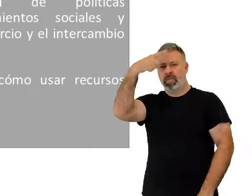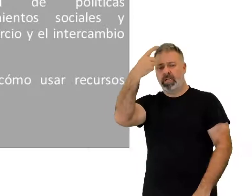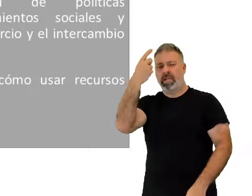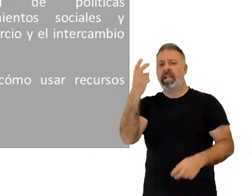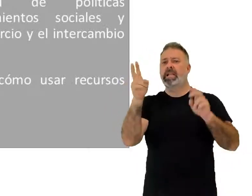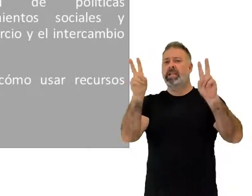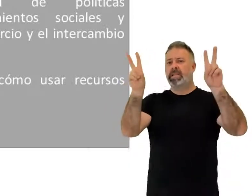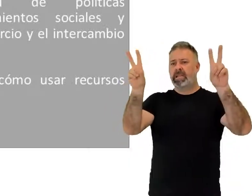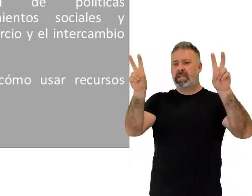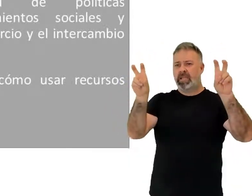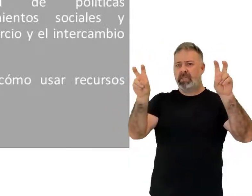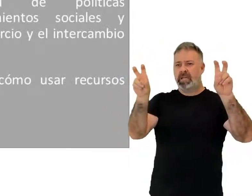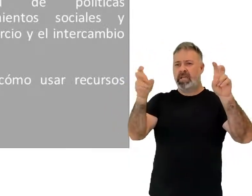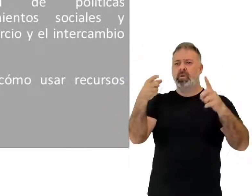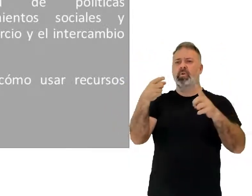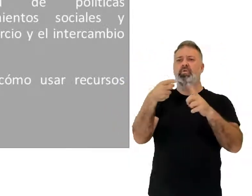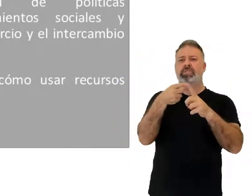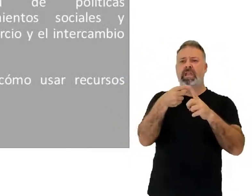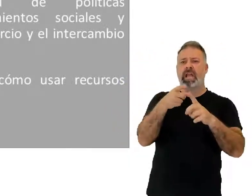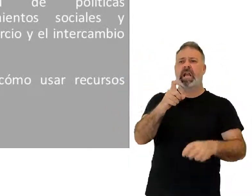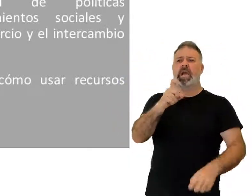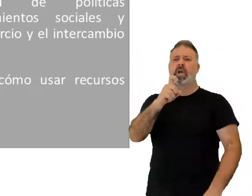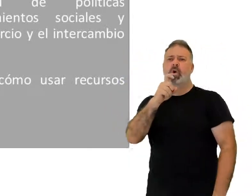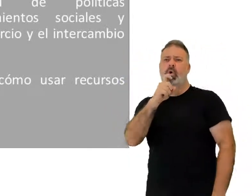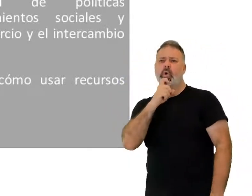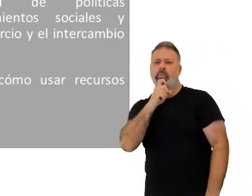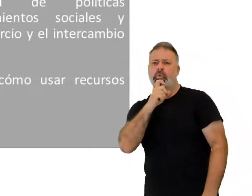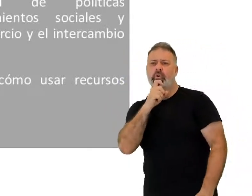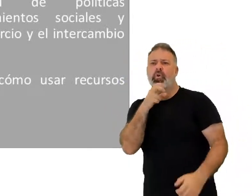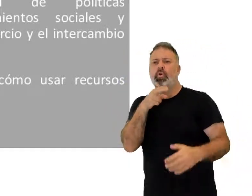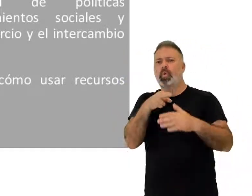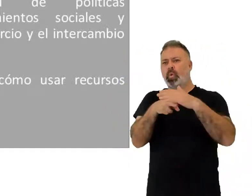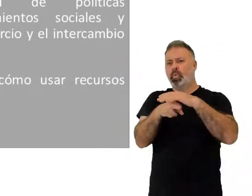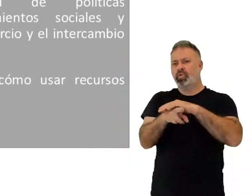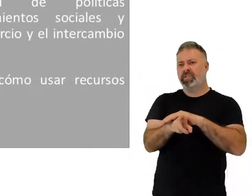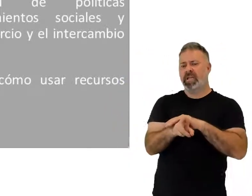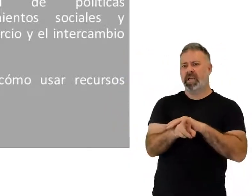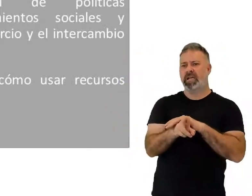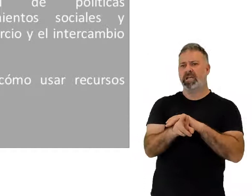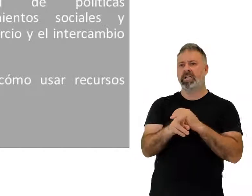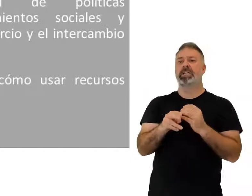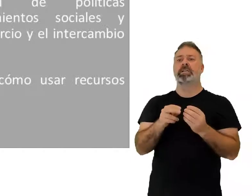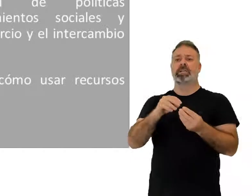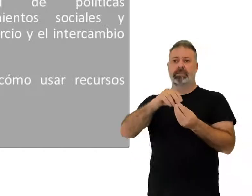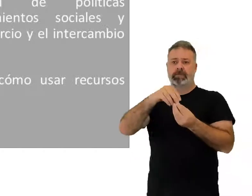sobre cómo usar recursos materiales.